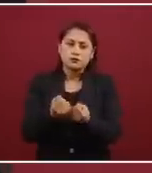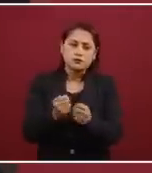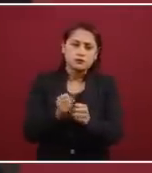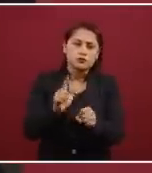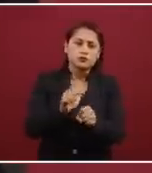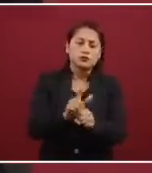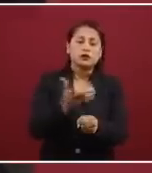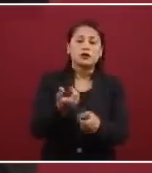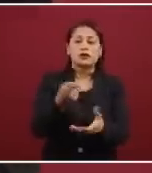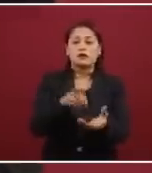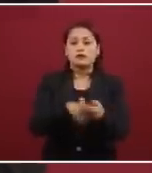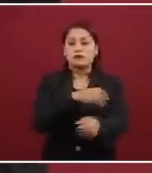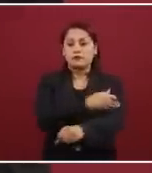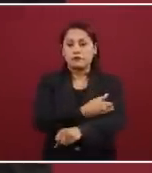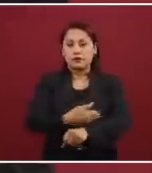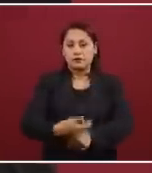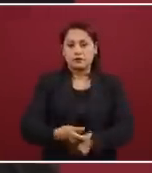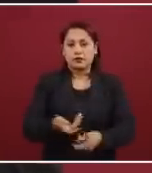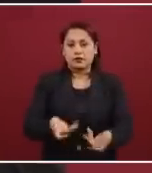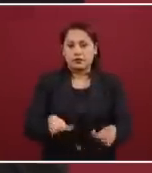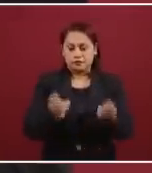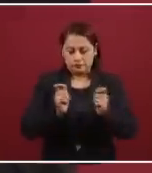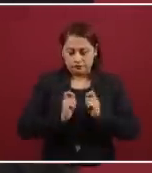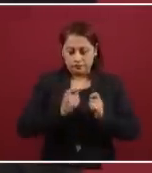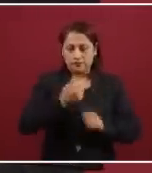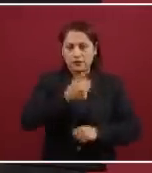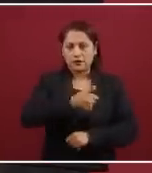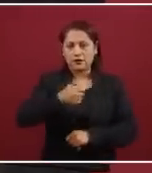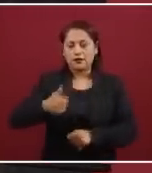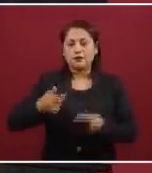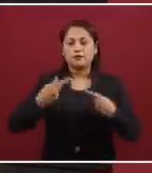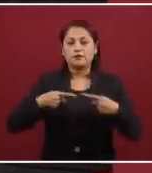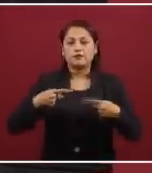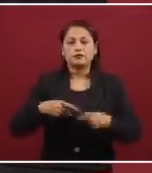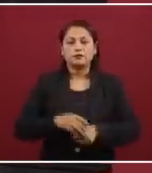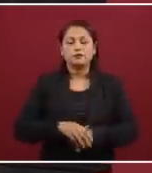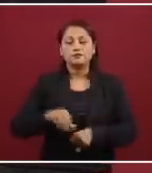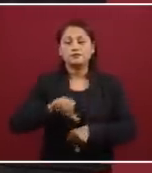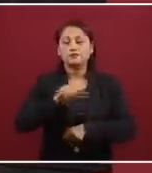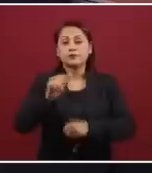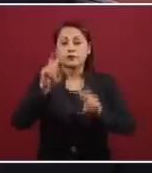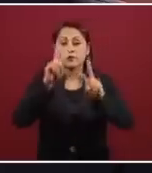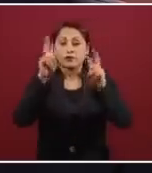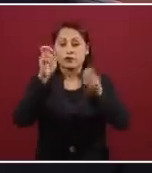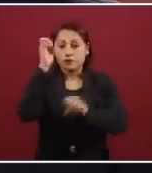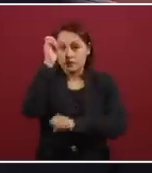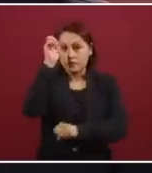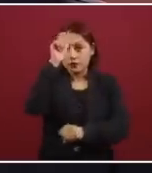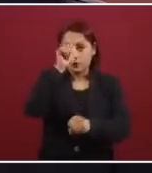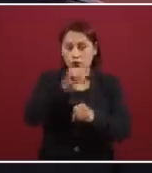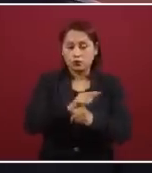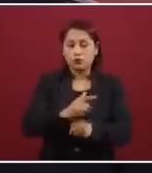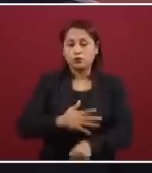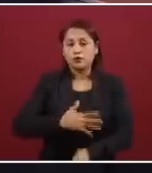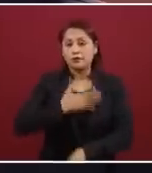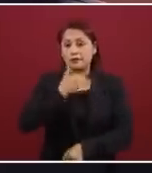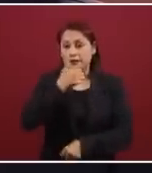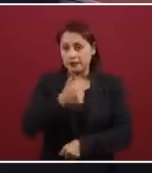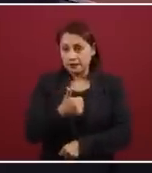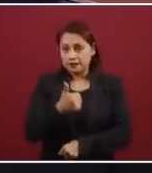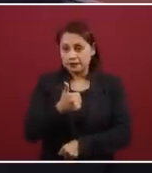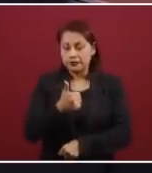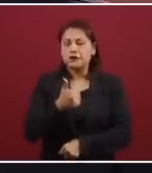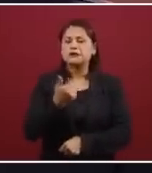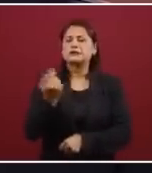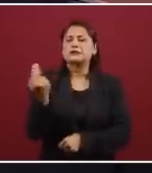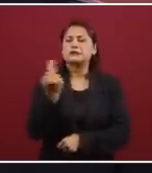parte de cultura y bienestar, el enfoque es posicionar de manera efectiva,